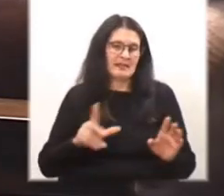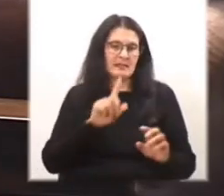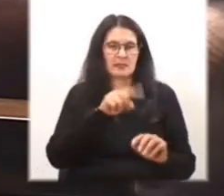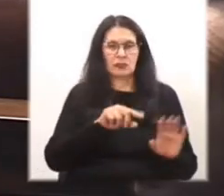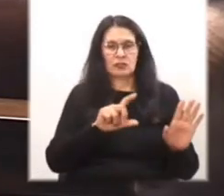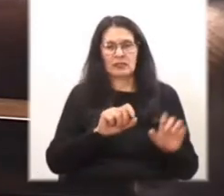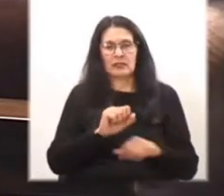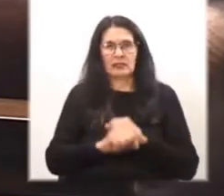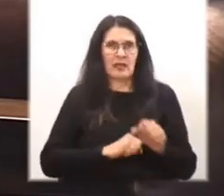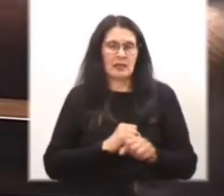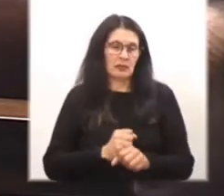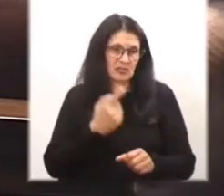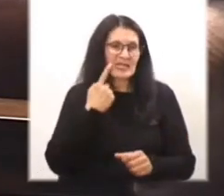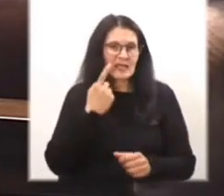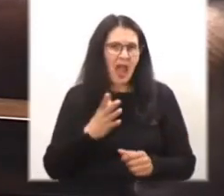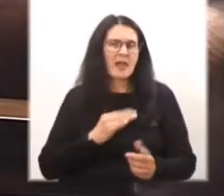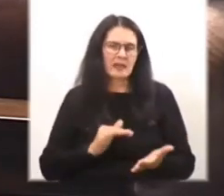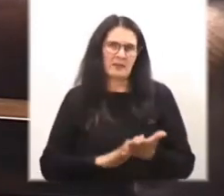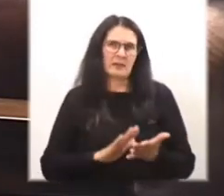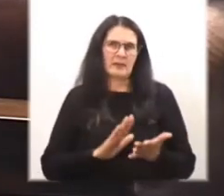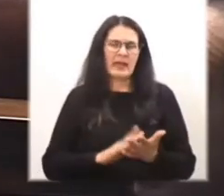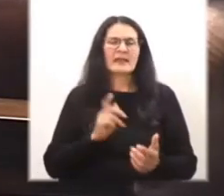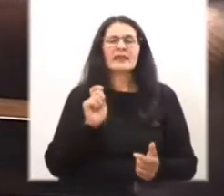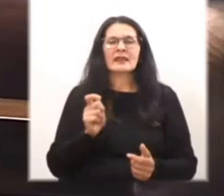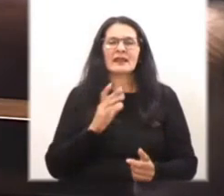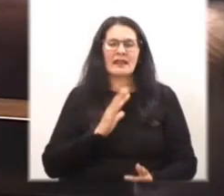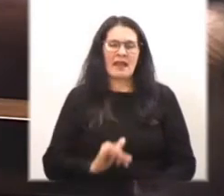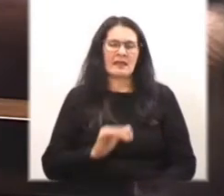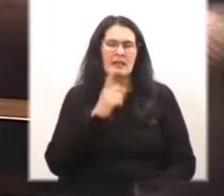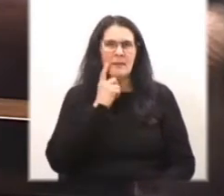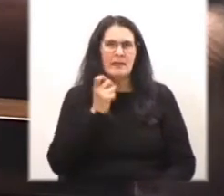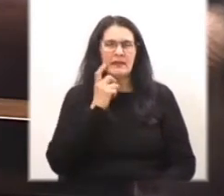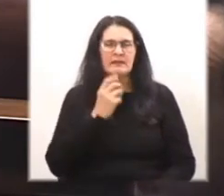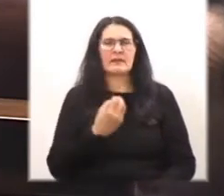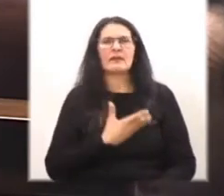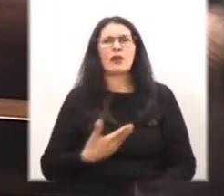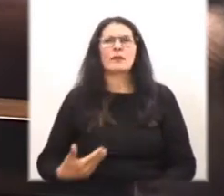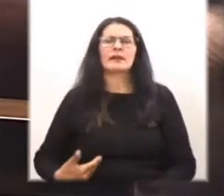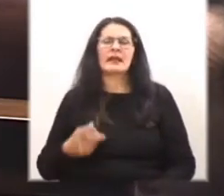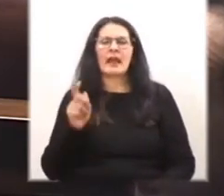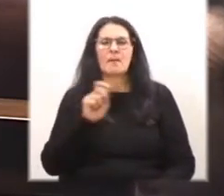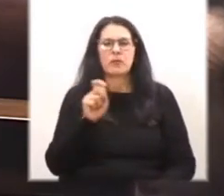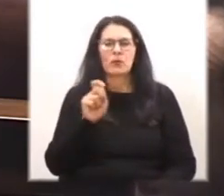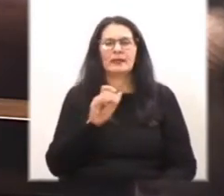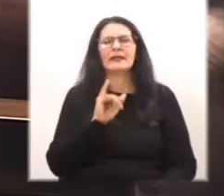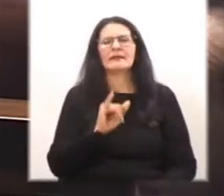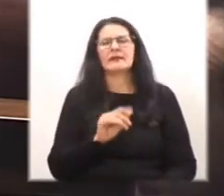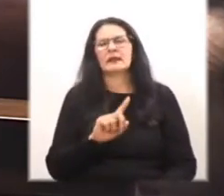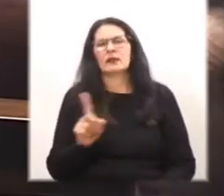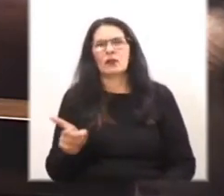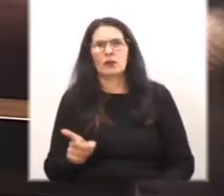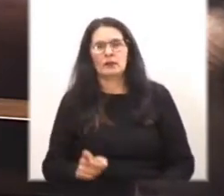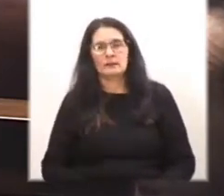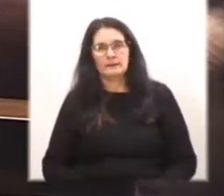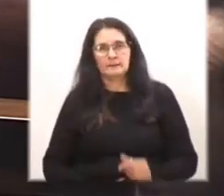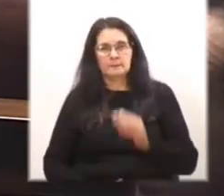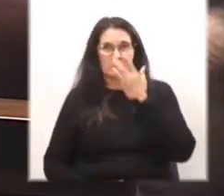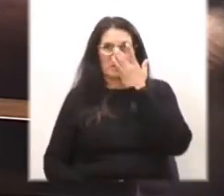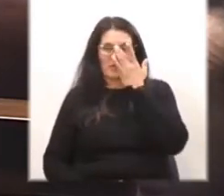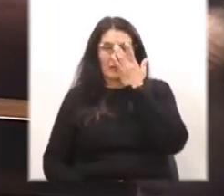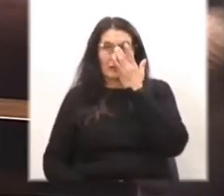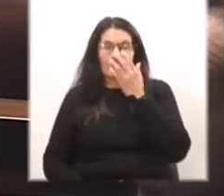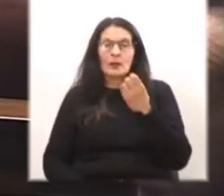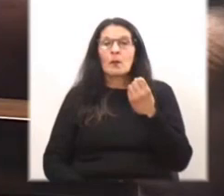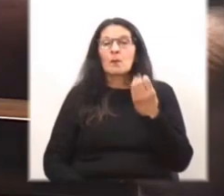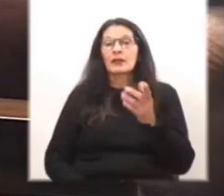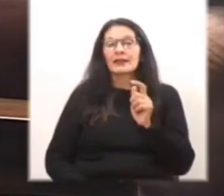y se nota claramente quiénes tienen experiencia de gobernar la cosa pública y quiénes no. Porque los